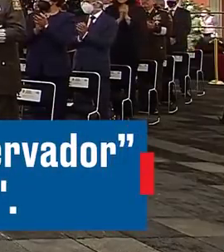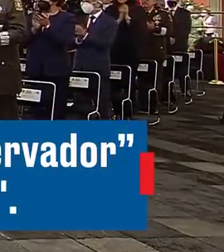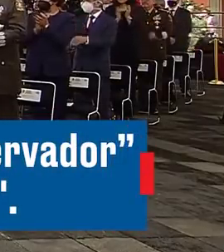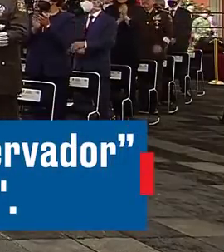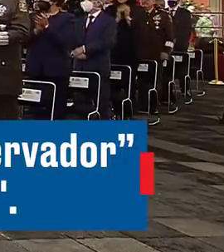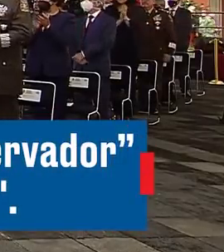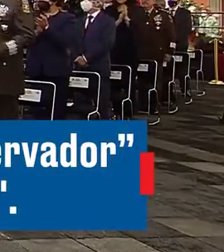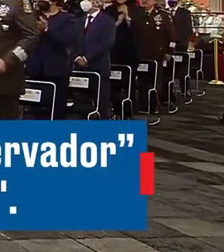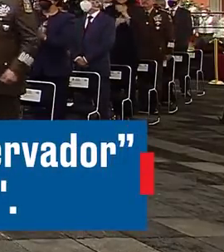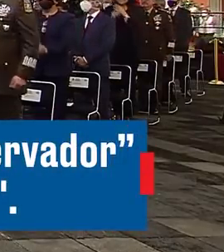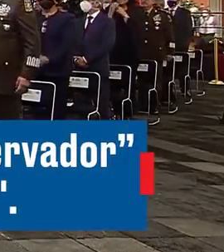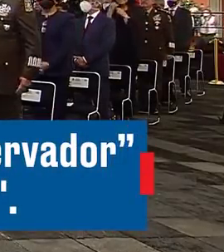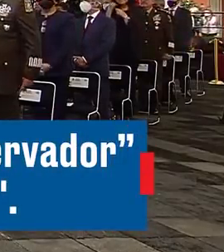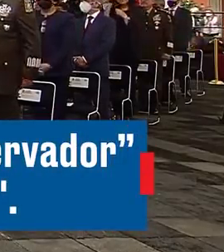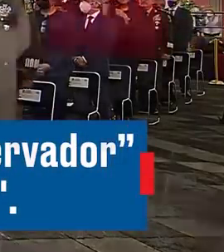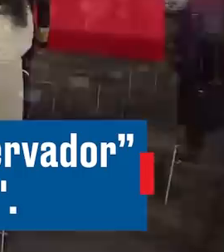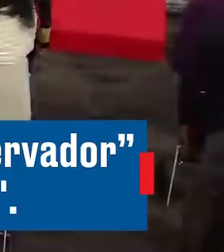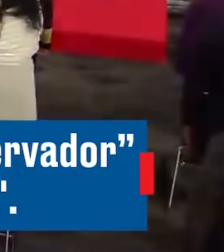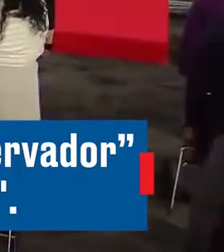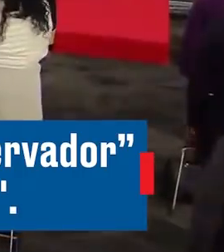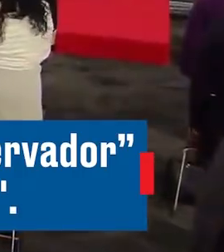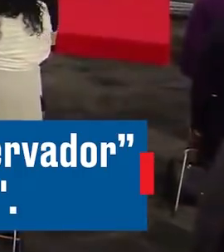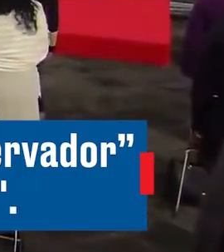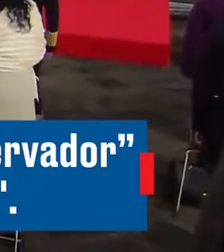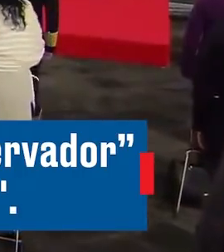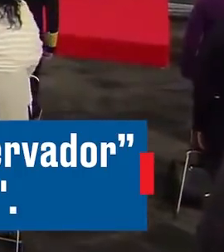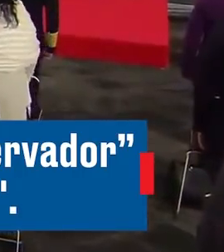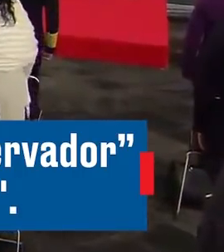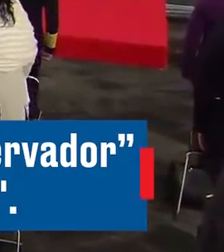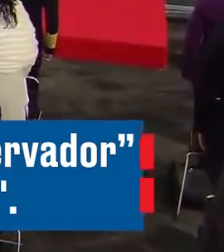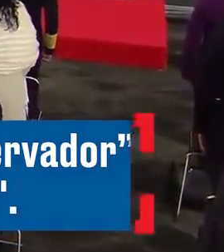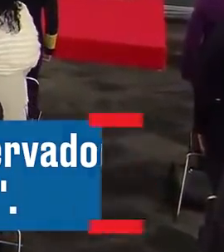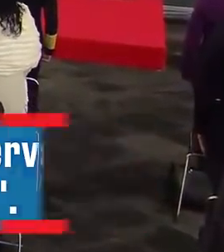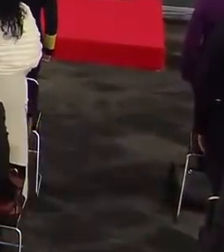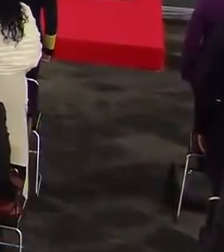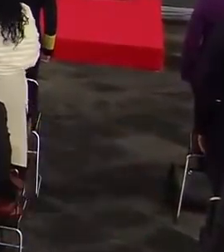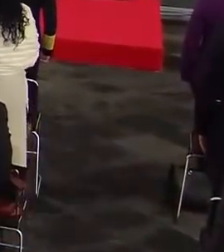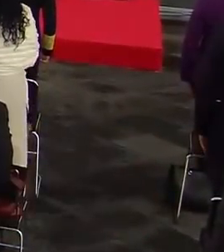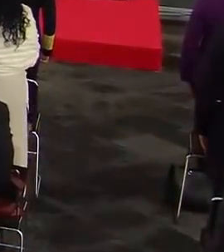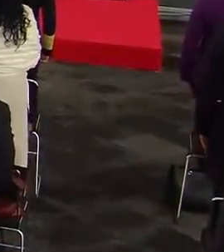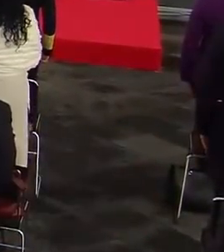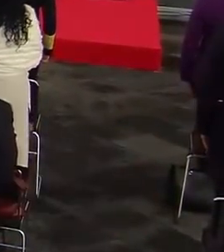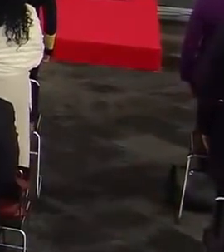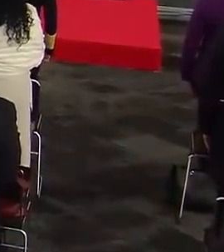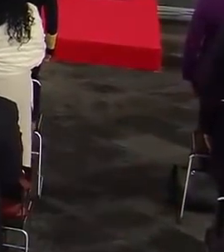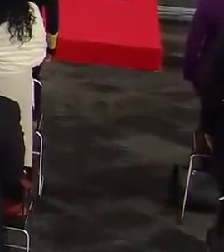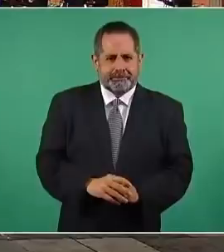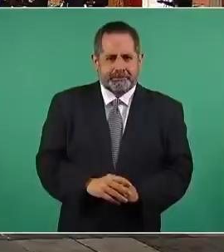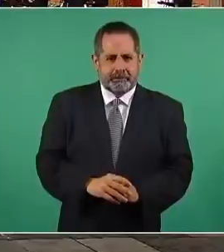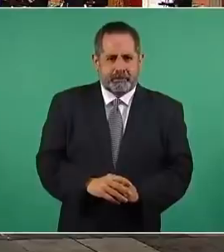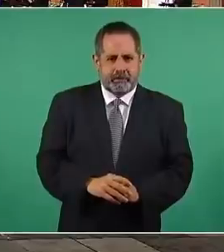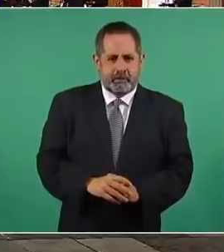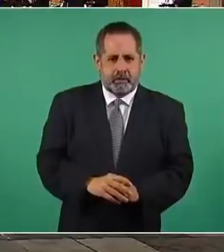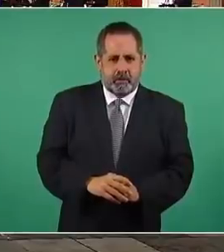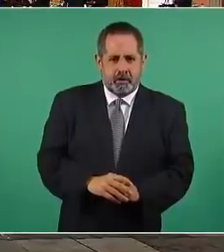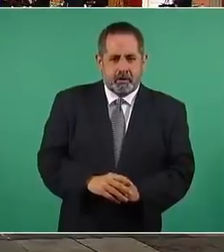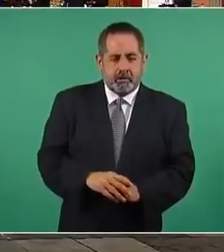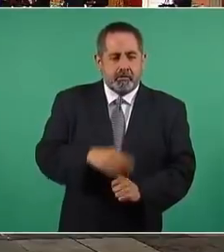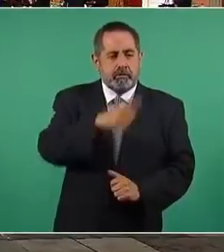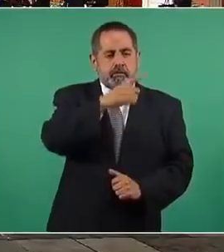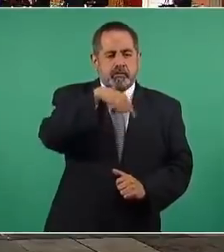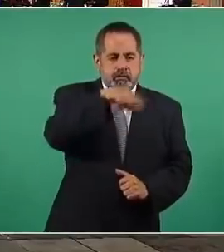constituyó un bloque conservador para, en sus palabras, detener el proceso de transformación que ya está en marcha. No podrán